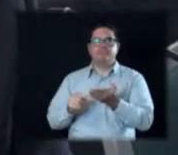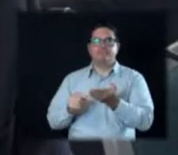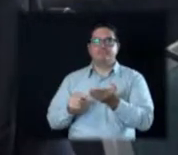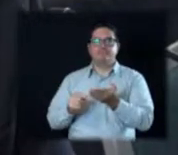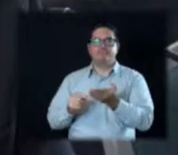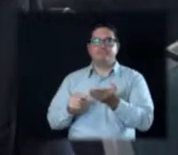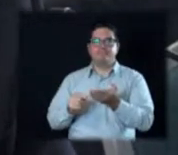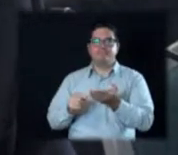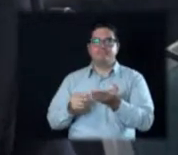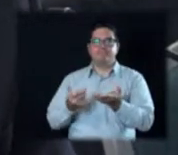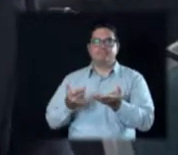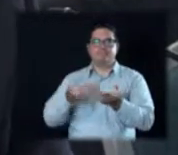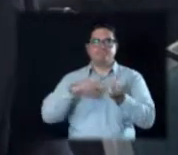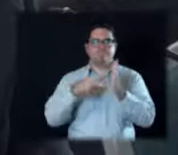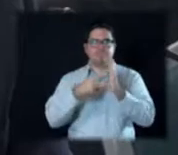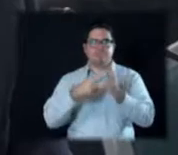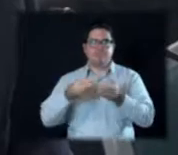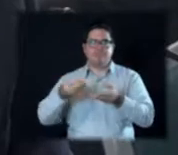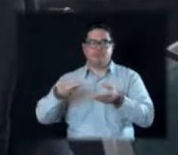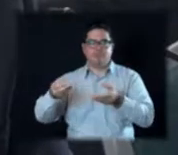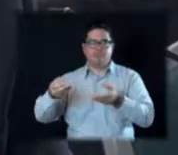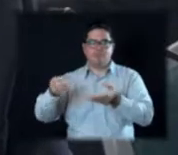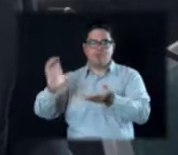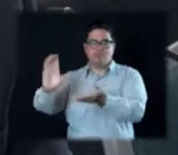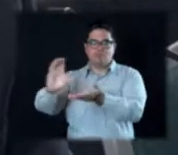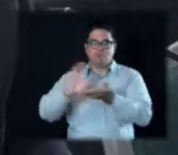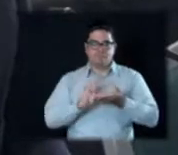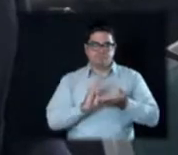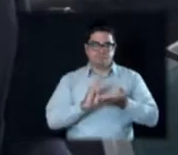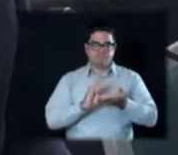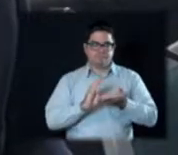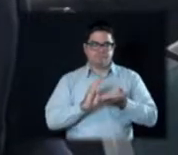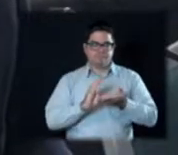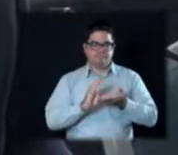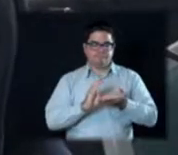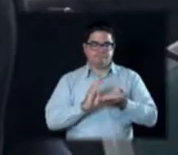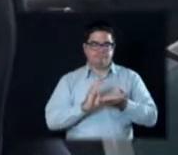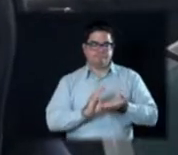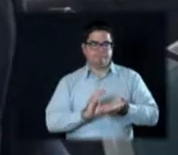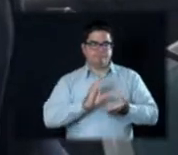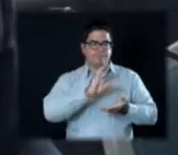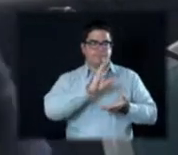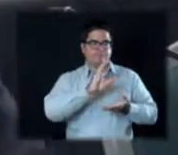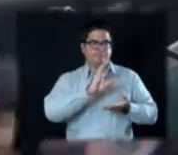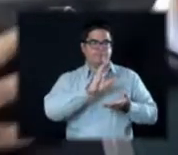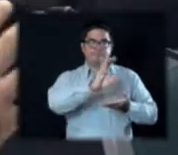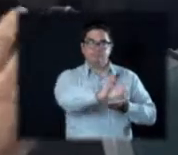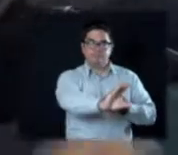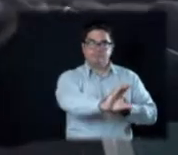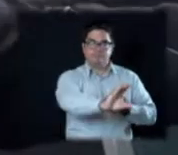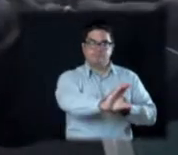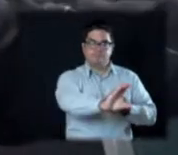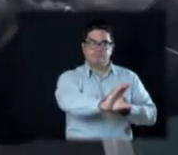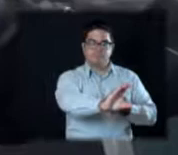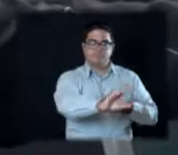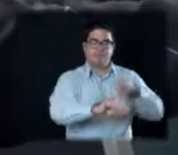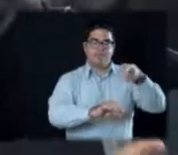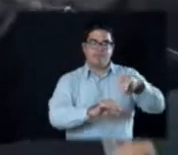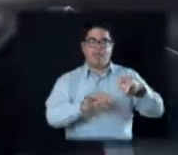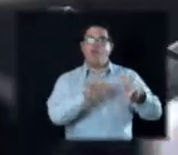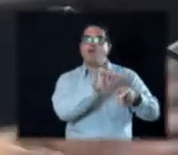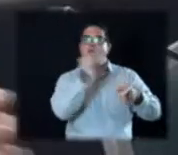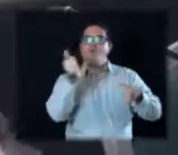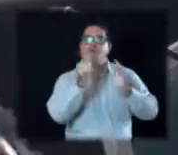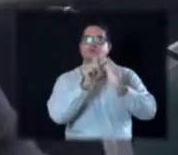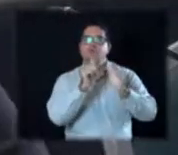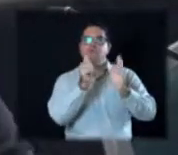fondo 5.1. Es una cuenta de ingresos en el Departamento de Salud y tienen